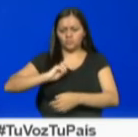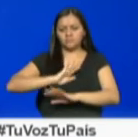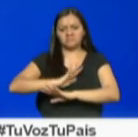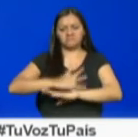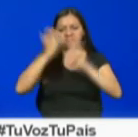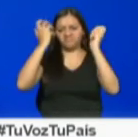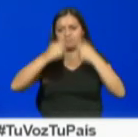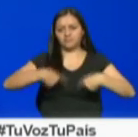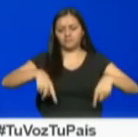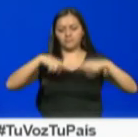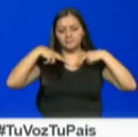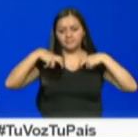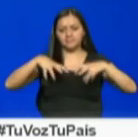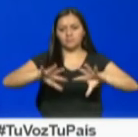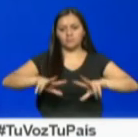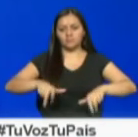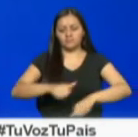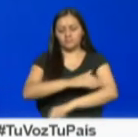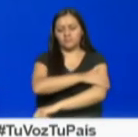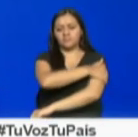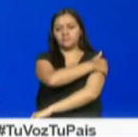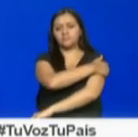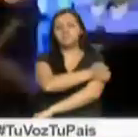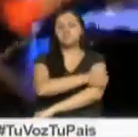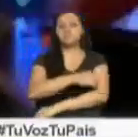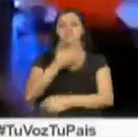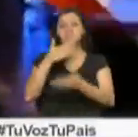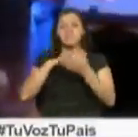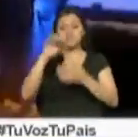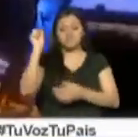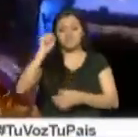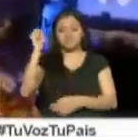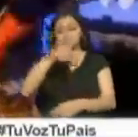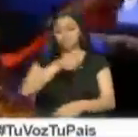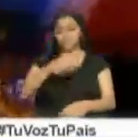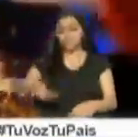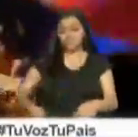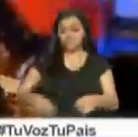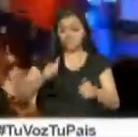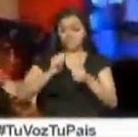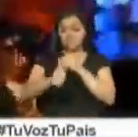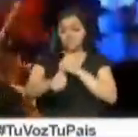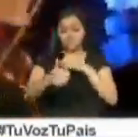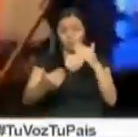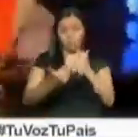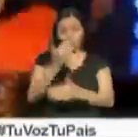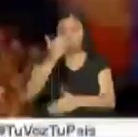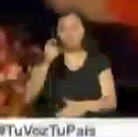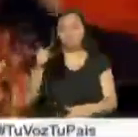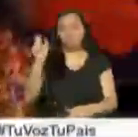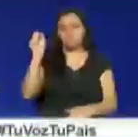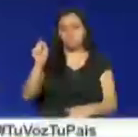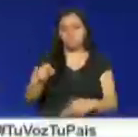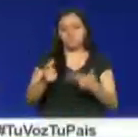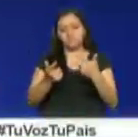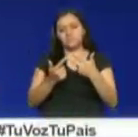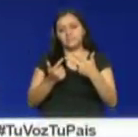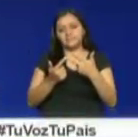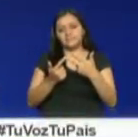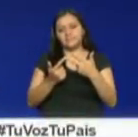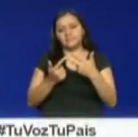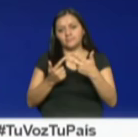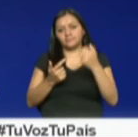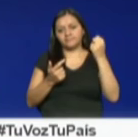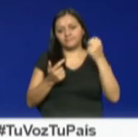público. De ser el favorito para las presidenciales de esta primavera, Fillon podría quedar en tercera